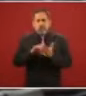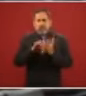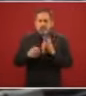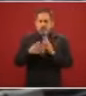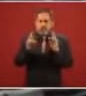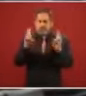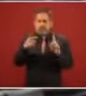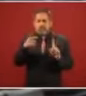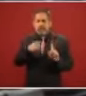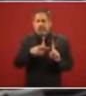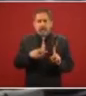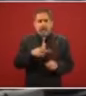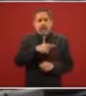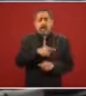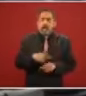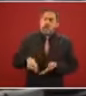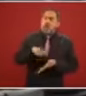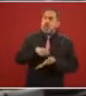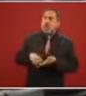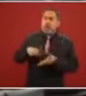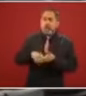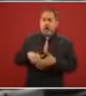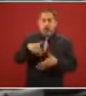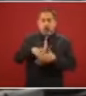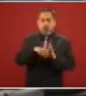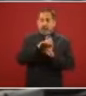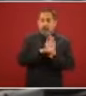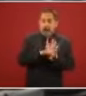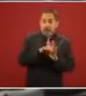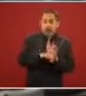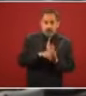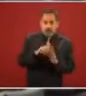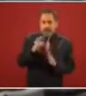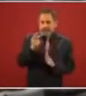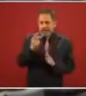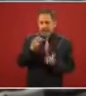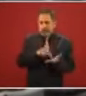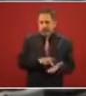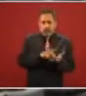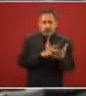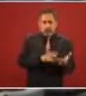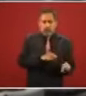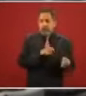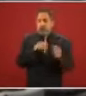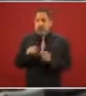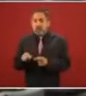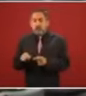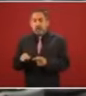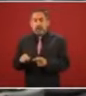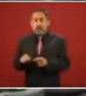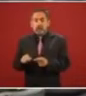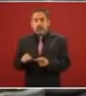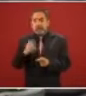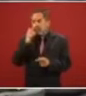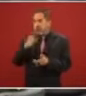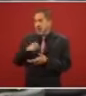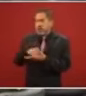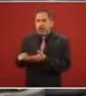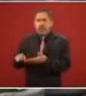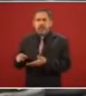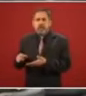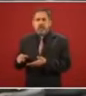tema. Compraba una bolsa de jamón de 25 kilos y en el mercado donde usted o cualquier persona la pudiera